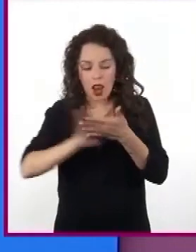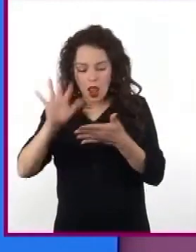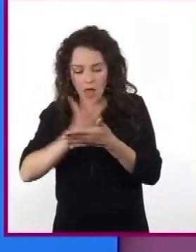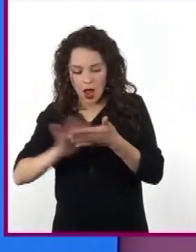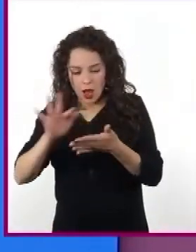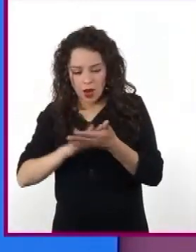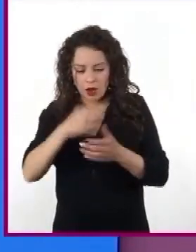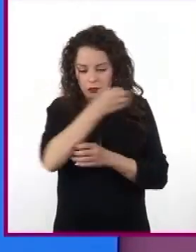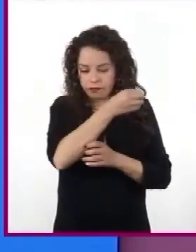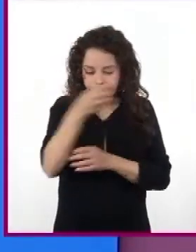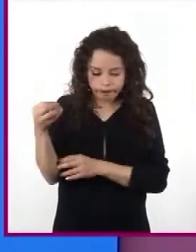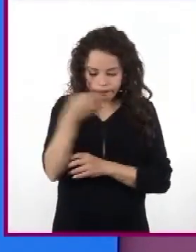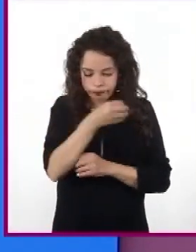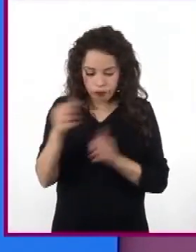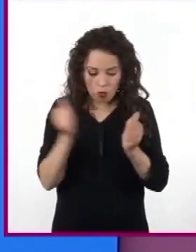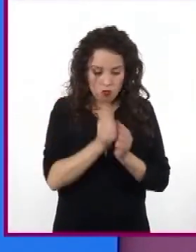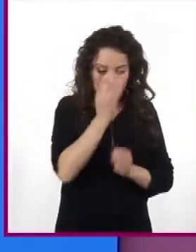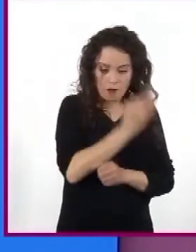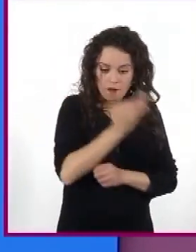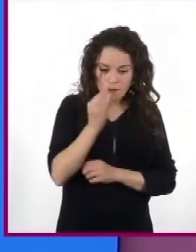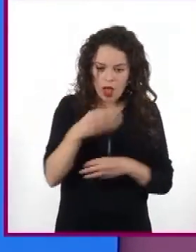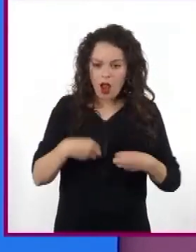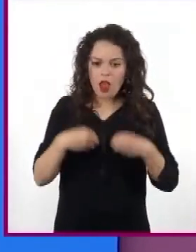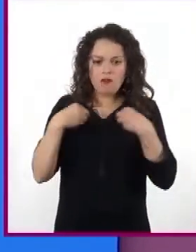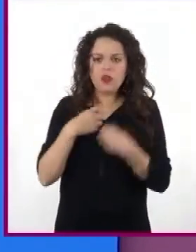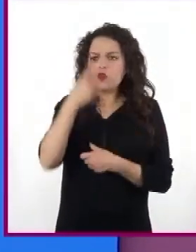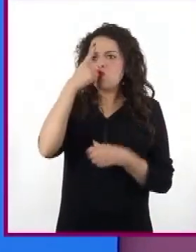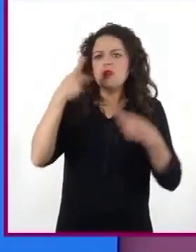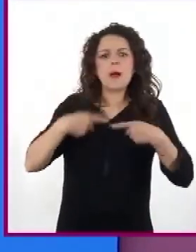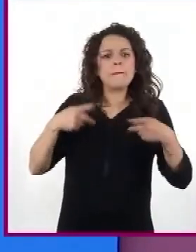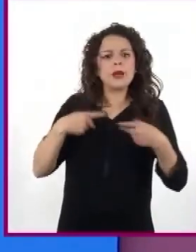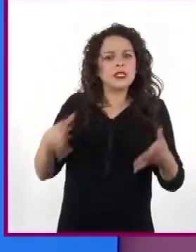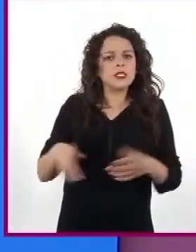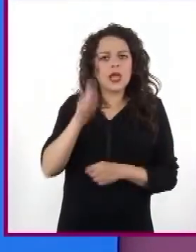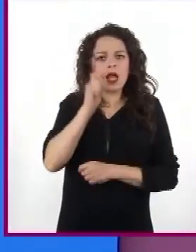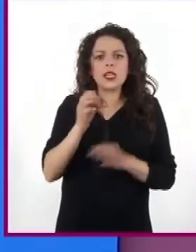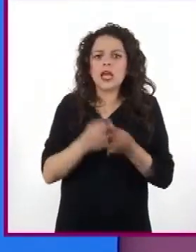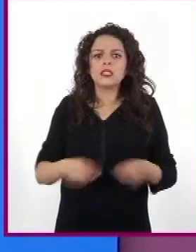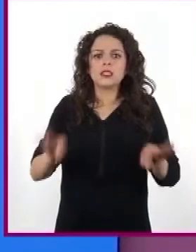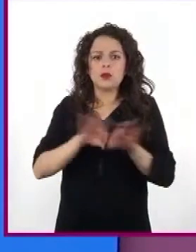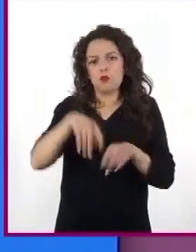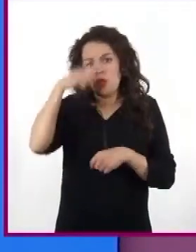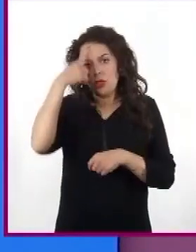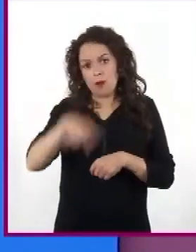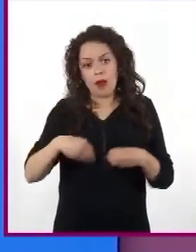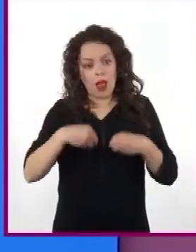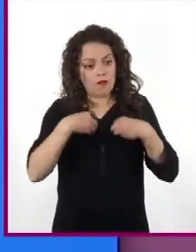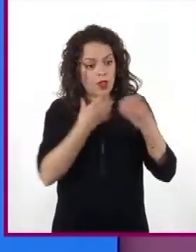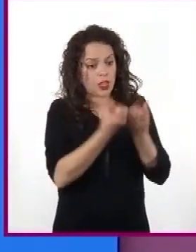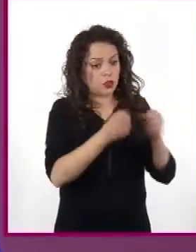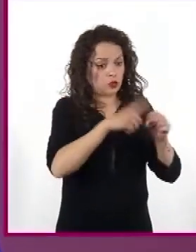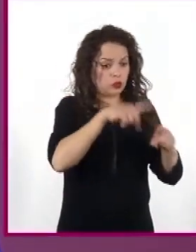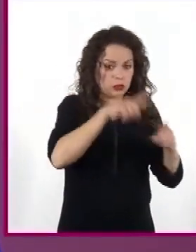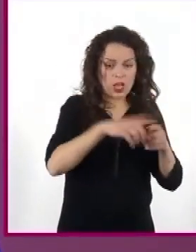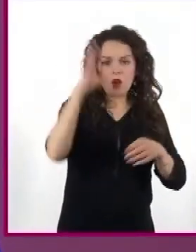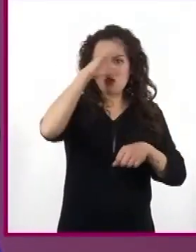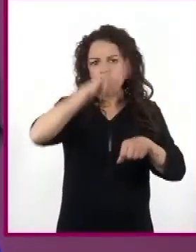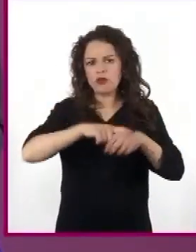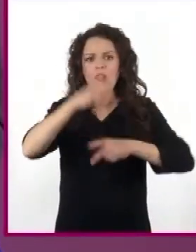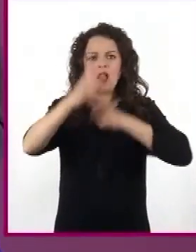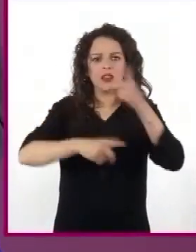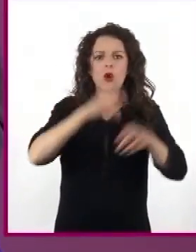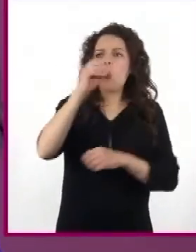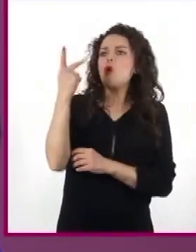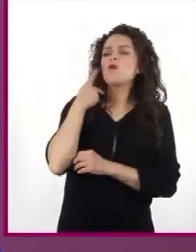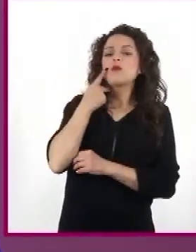manera cronológica la vida de algún personaje que haya sido relevante para la vida social, cultural, deportiva o política